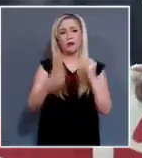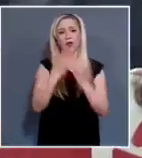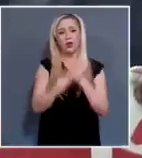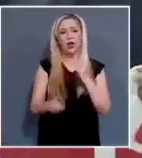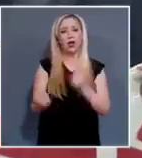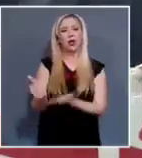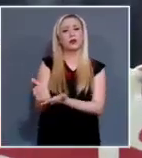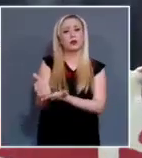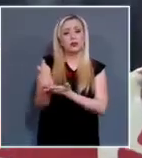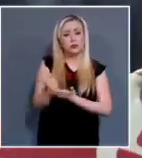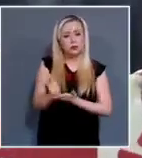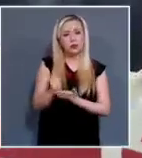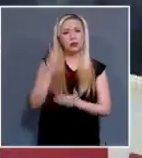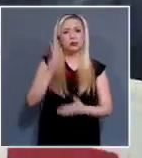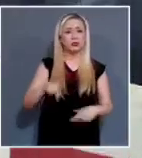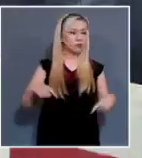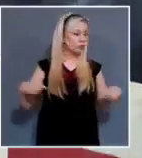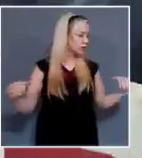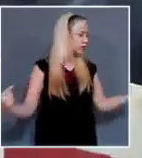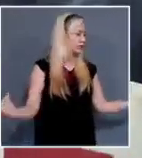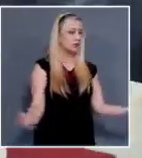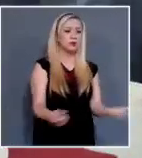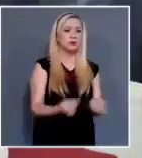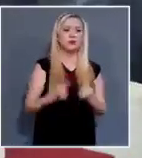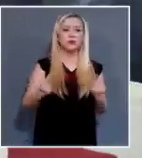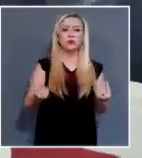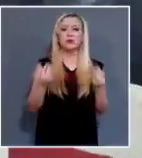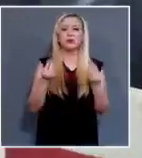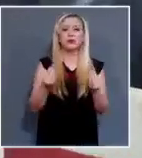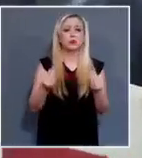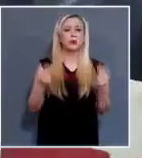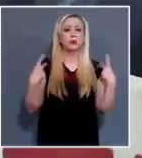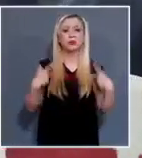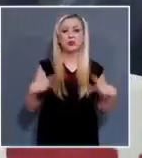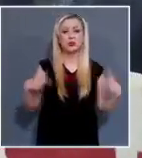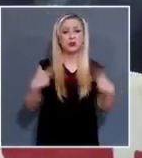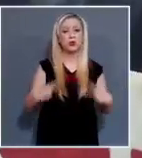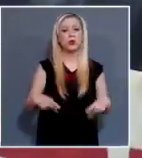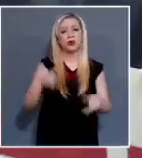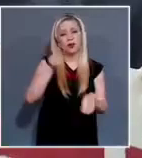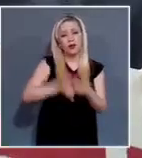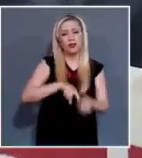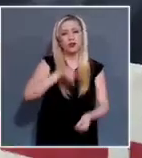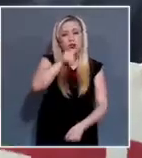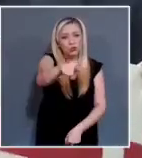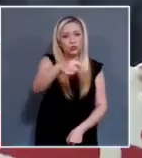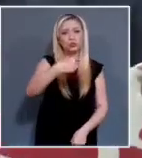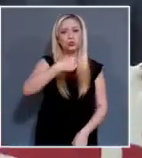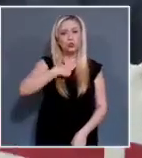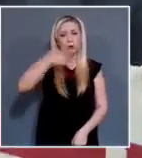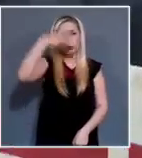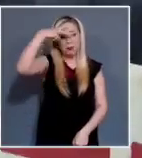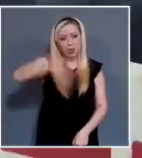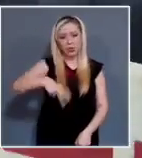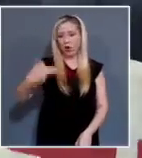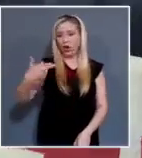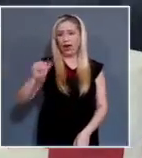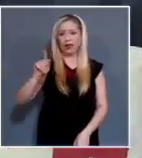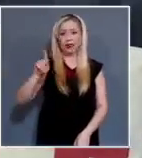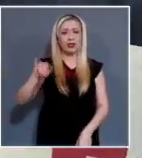Sabemos, hay miles de hermanos migrantes, tienen